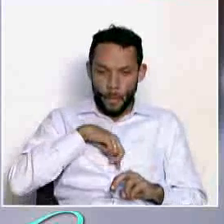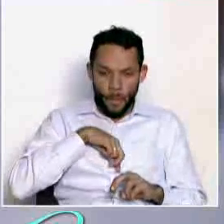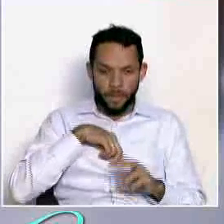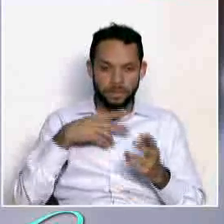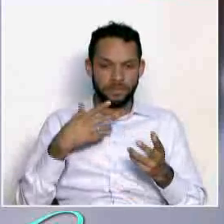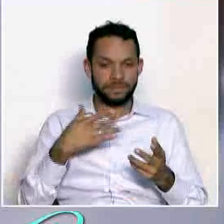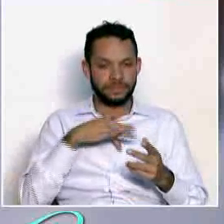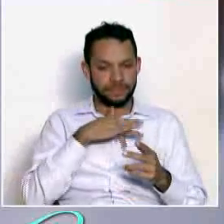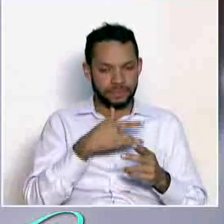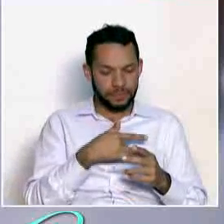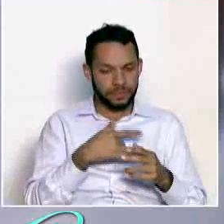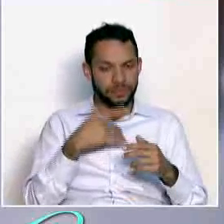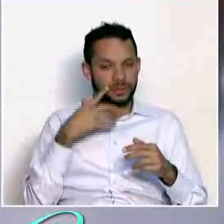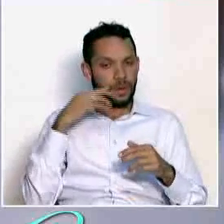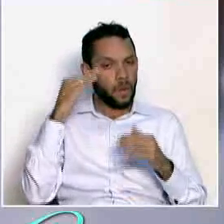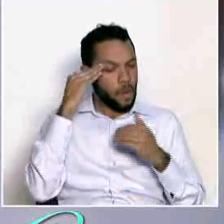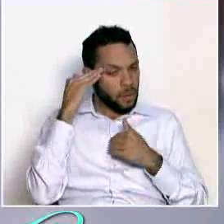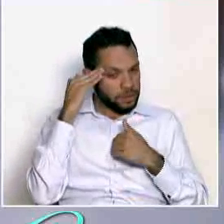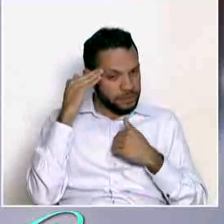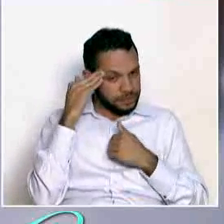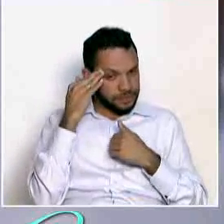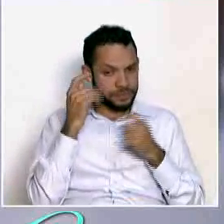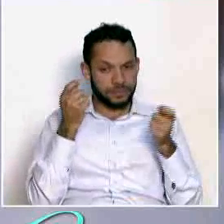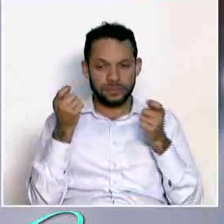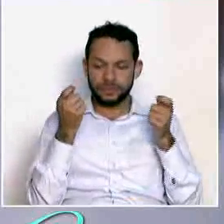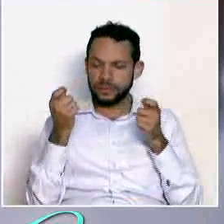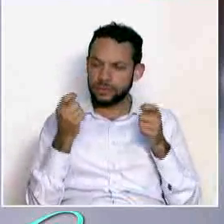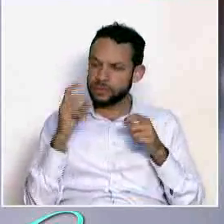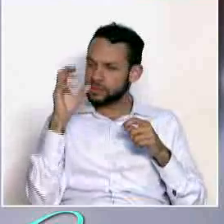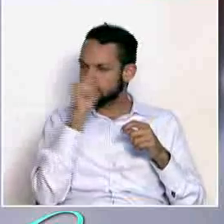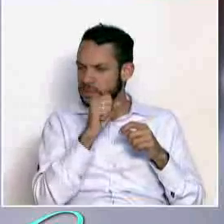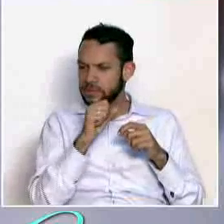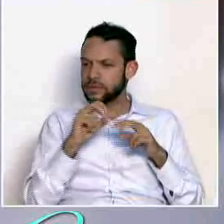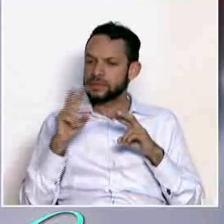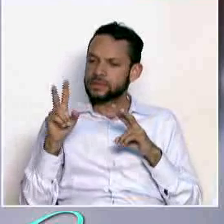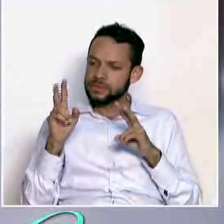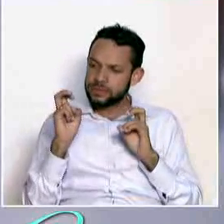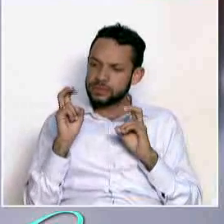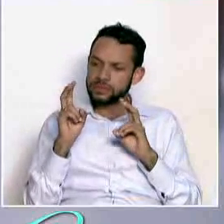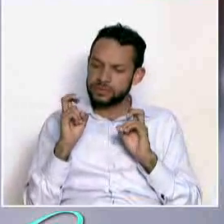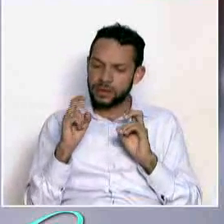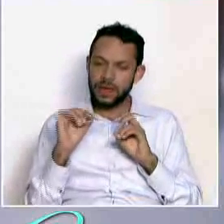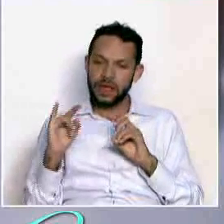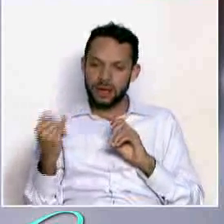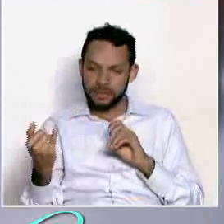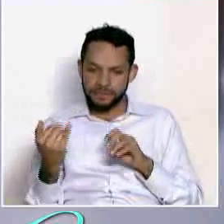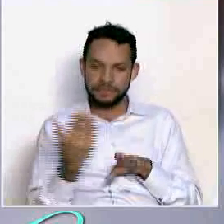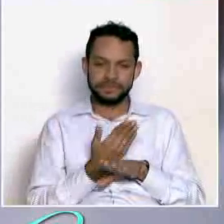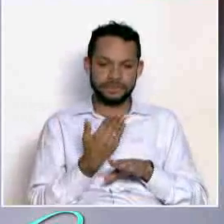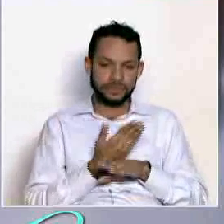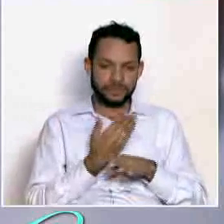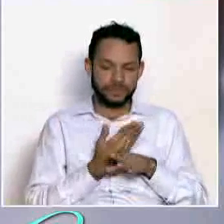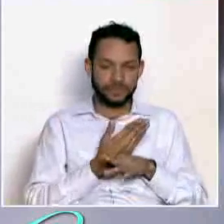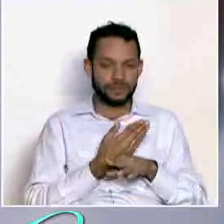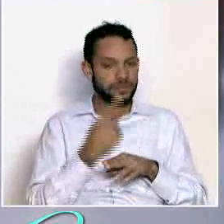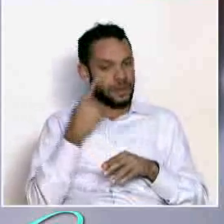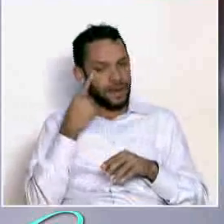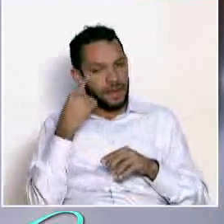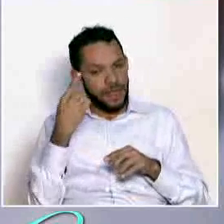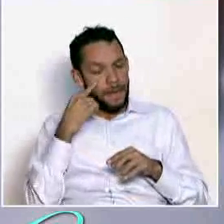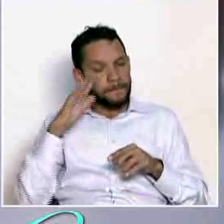lo llamaríamos el inconsciente, para tratar de desarraigar problemas, ideas,